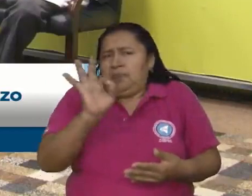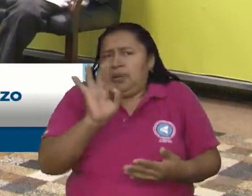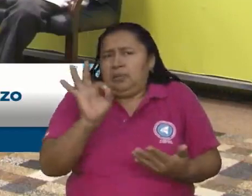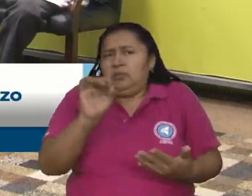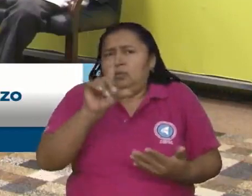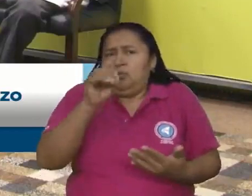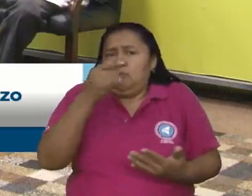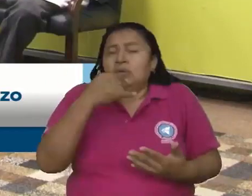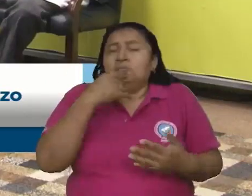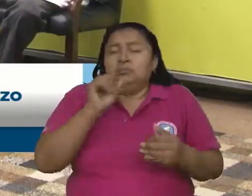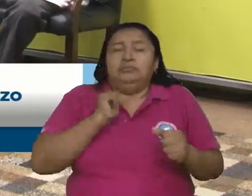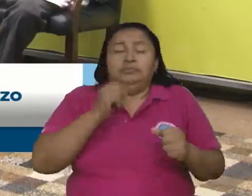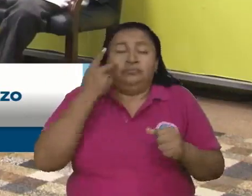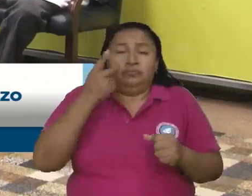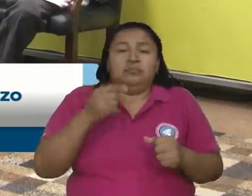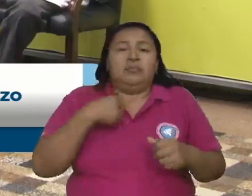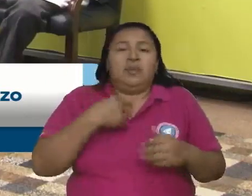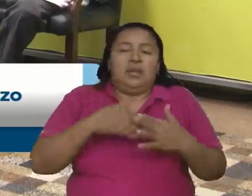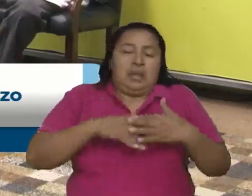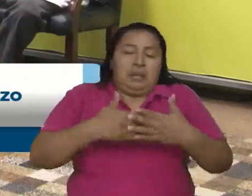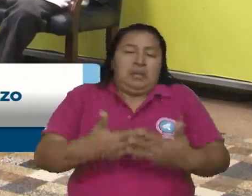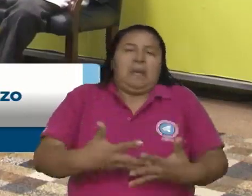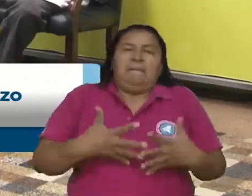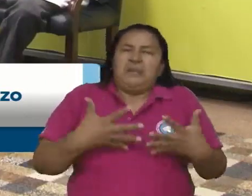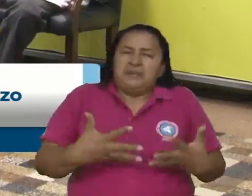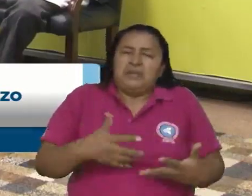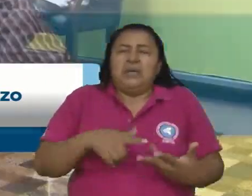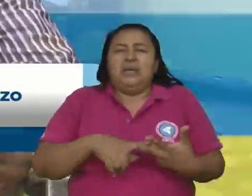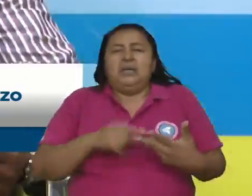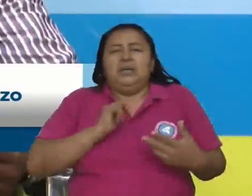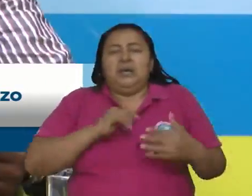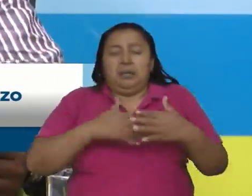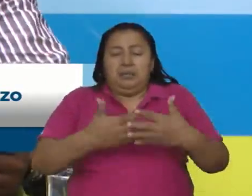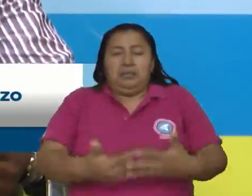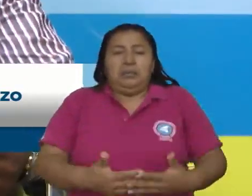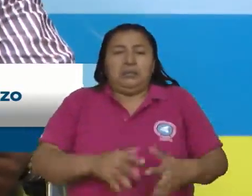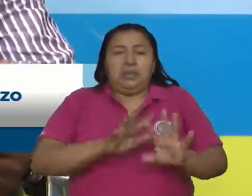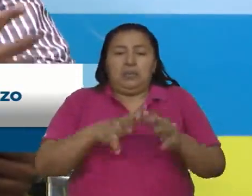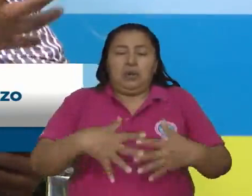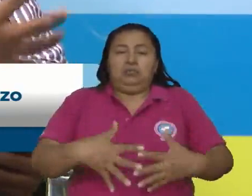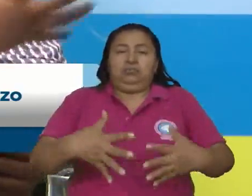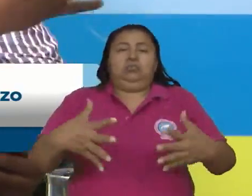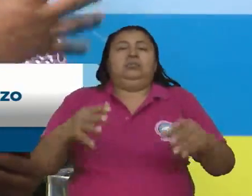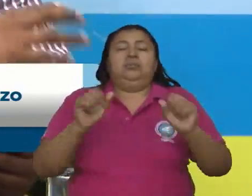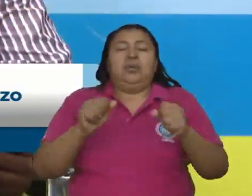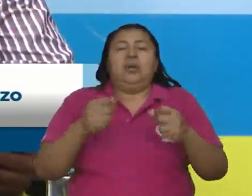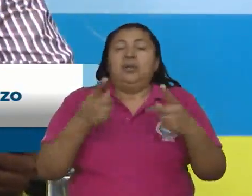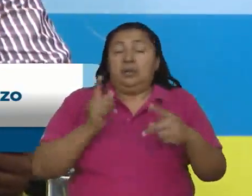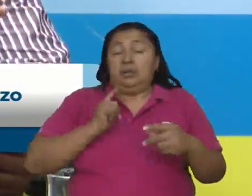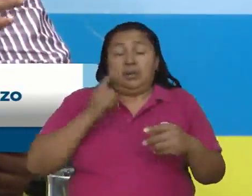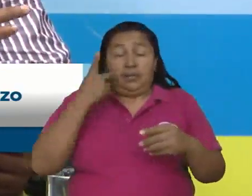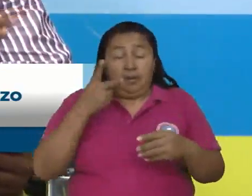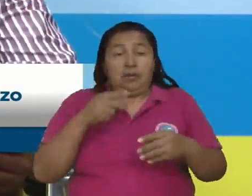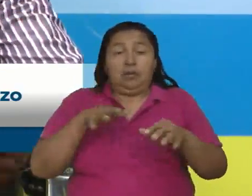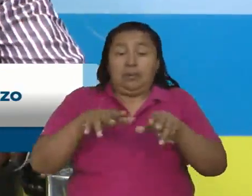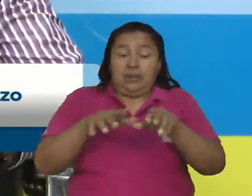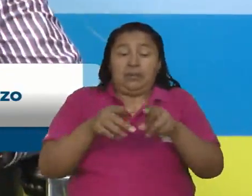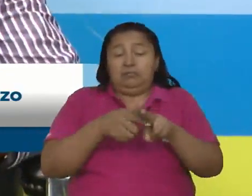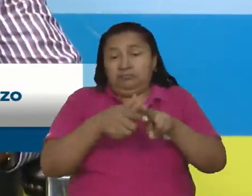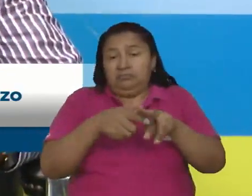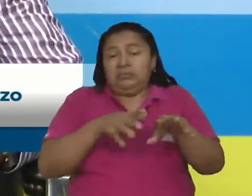El enchazamiento de la barriga, o sea, la panza de la mujer crece por el embarazo. Tiene que ver eso, obviamente.